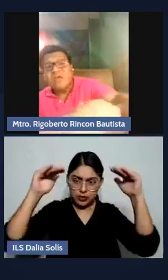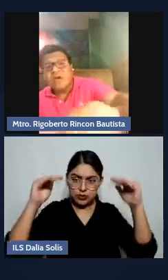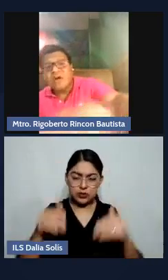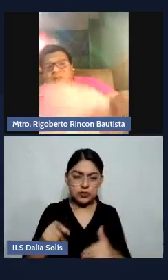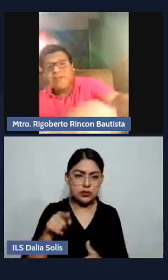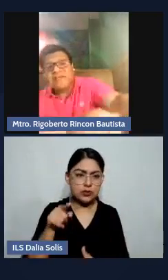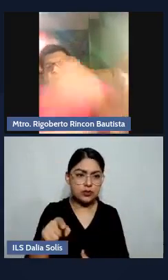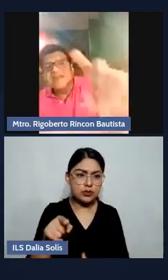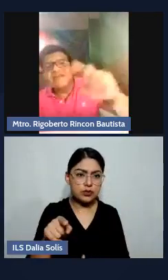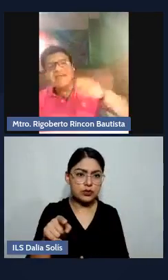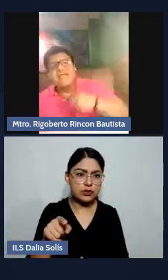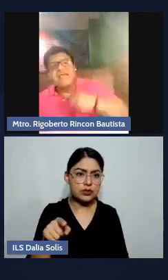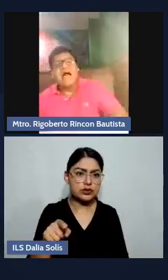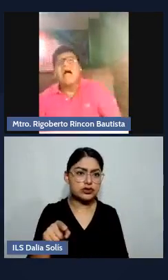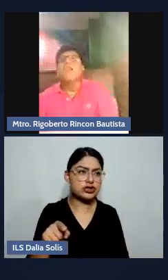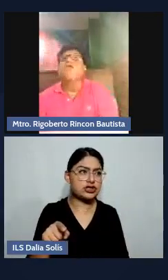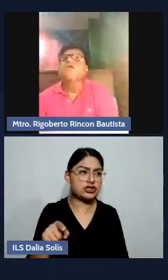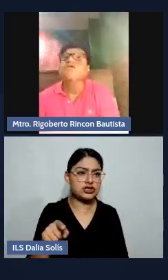completamente